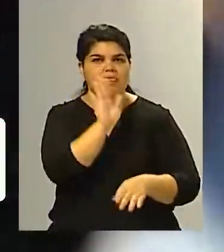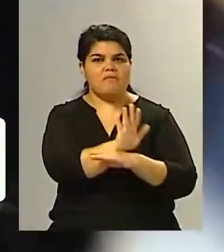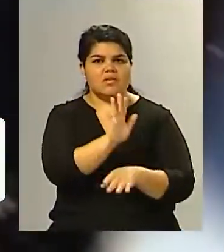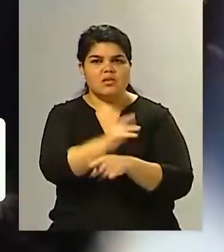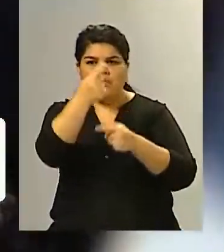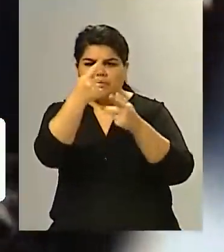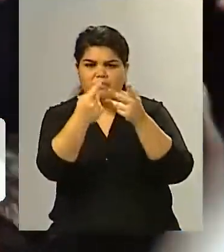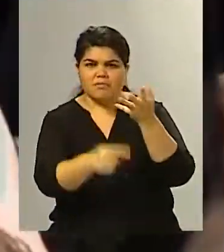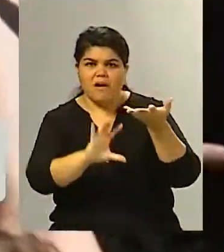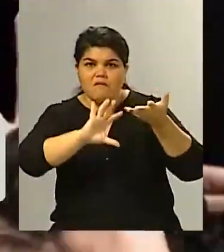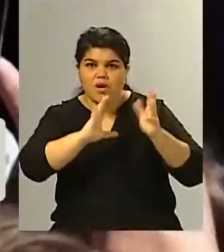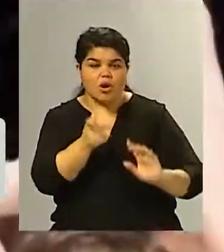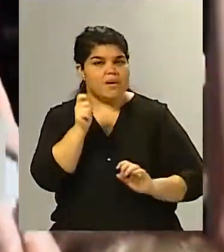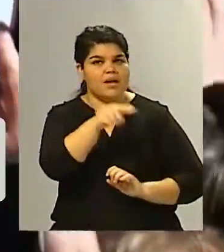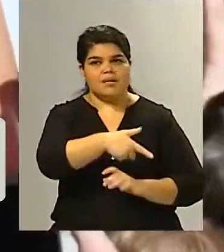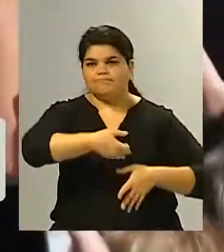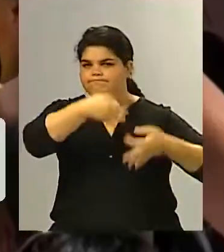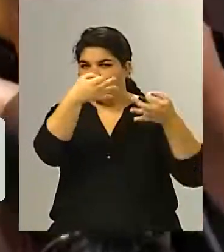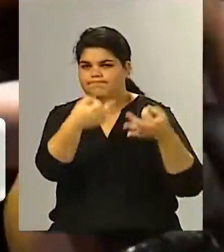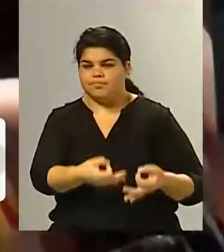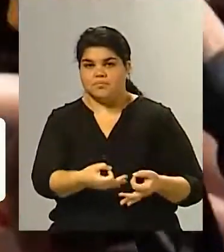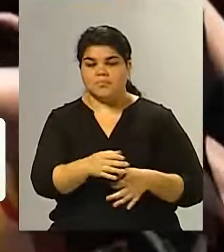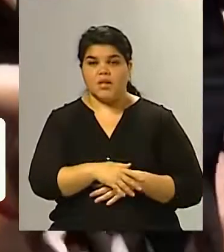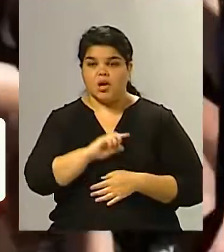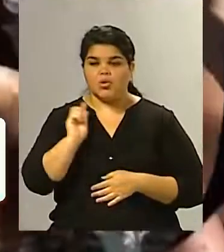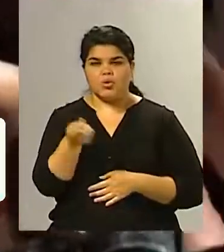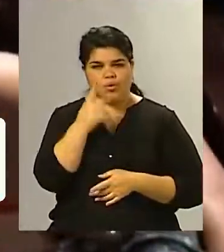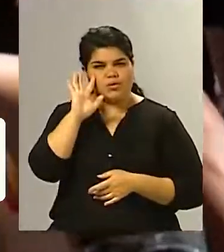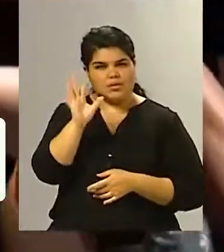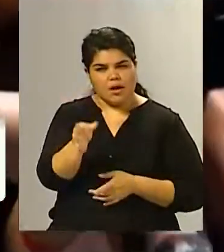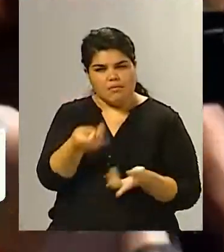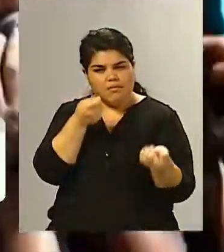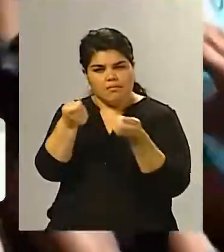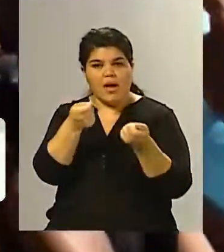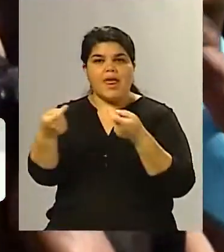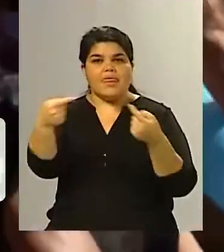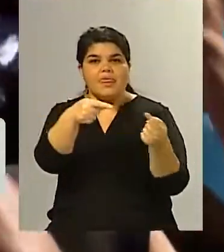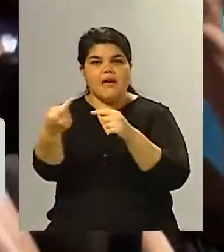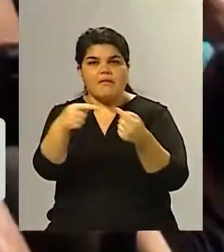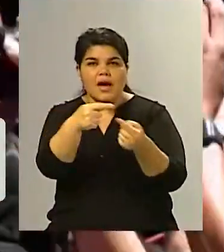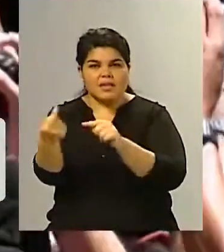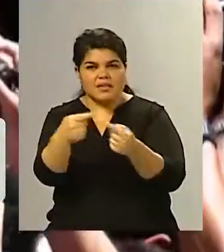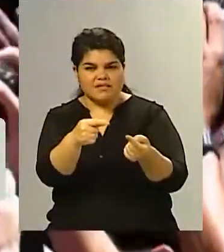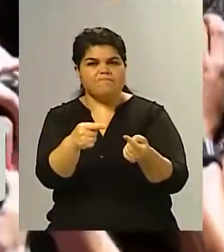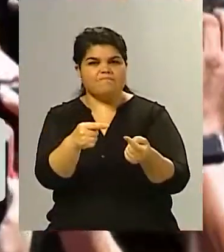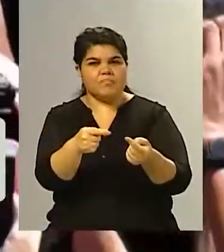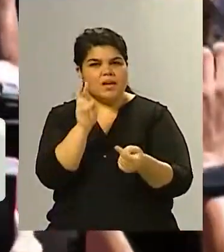utilizaba. Más allá de que nosotros en el debate veíamos que era una contradicción muy